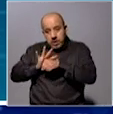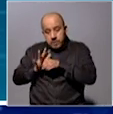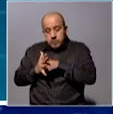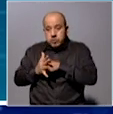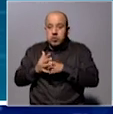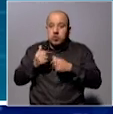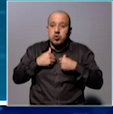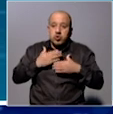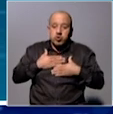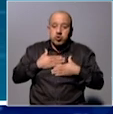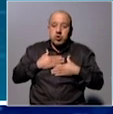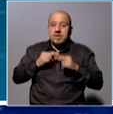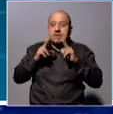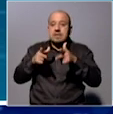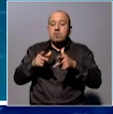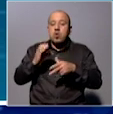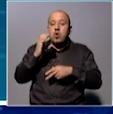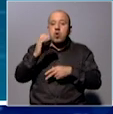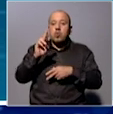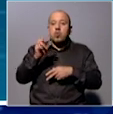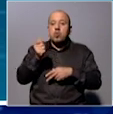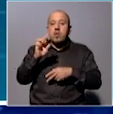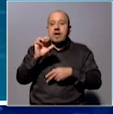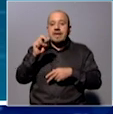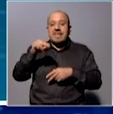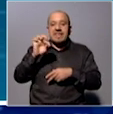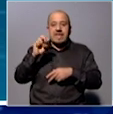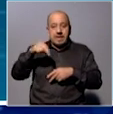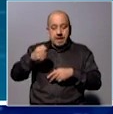bueno, nosotros la llamamos cuarentena vulgarmente o aislamiento,